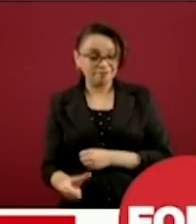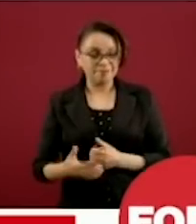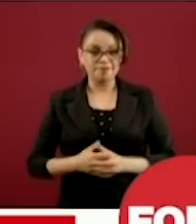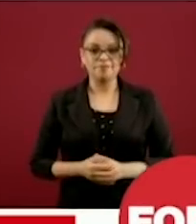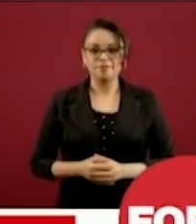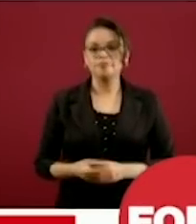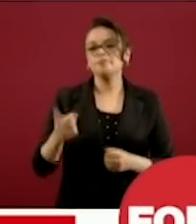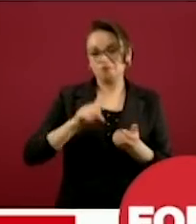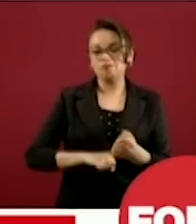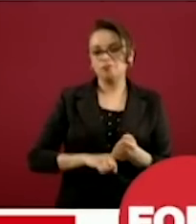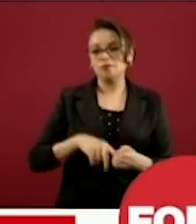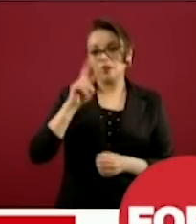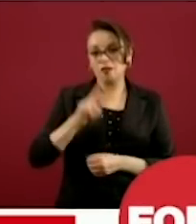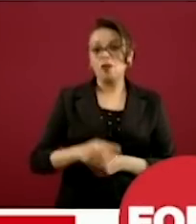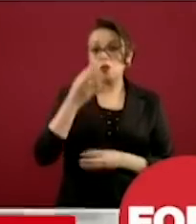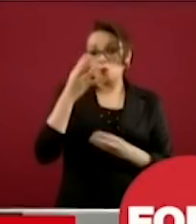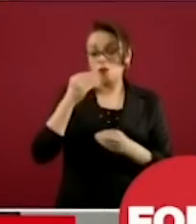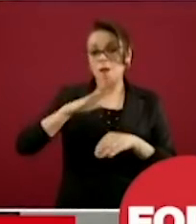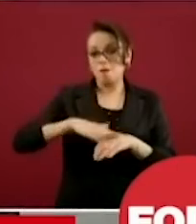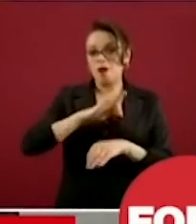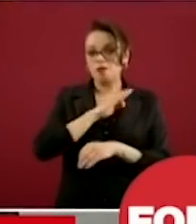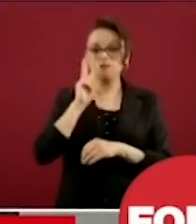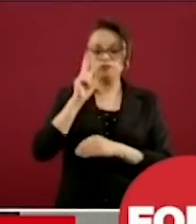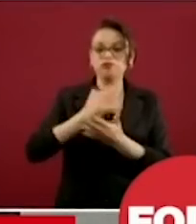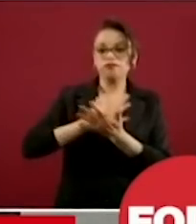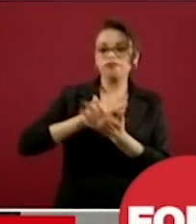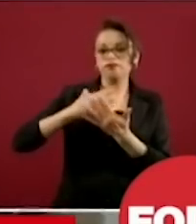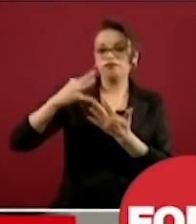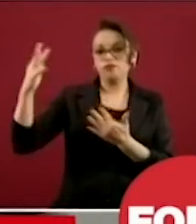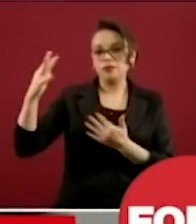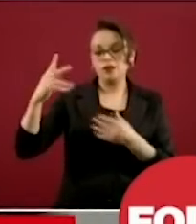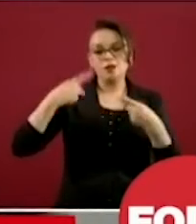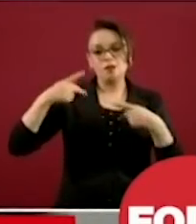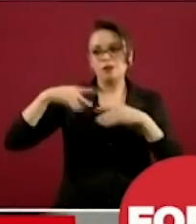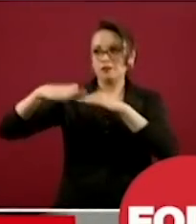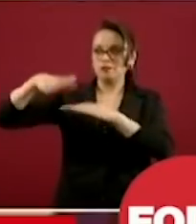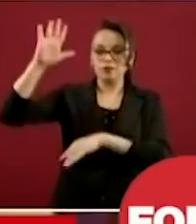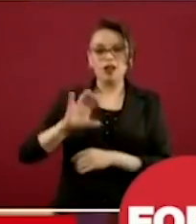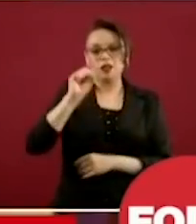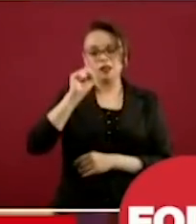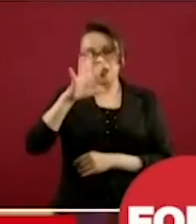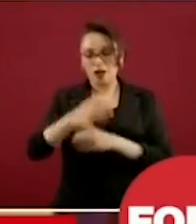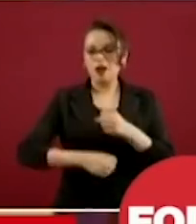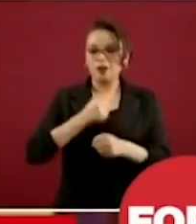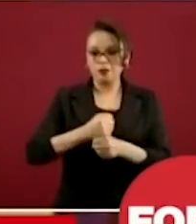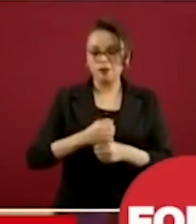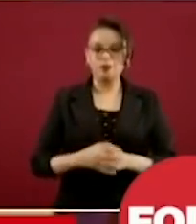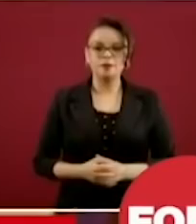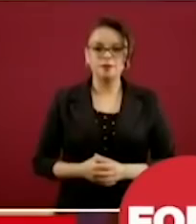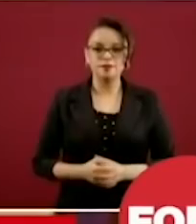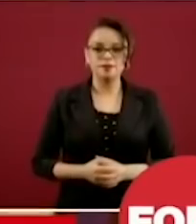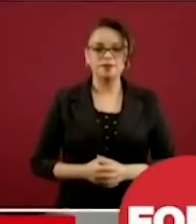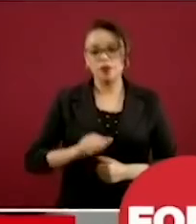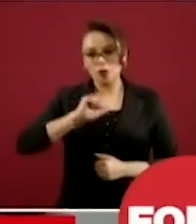un incremento importante o bastante mucho más evidente en aquellos que son mayores de 65 años. La siguiente, por